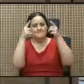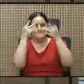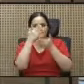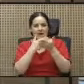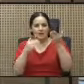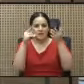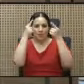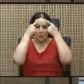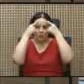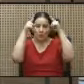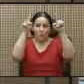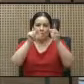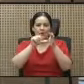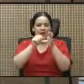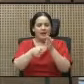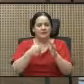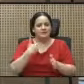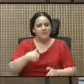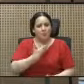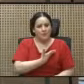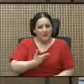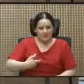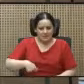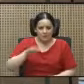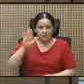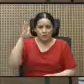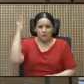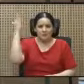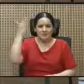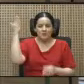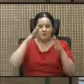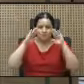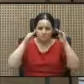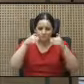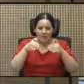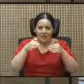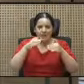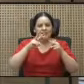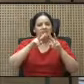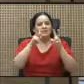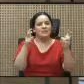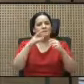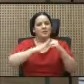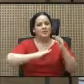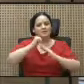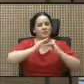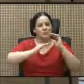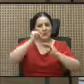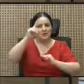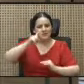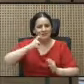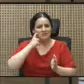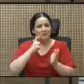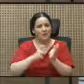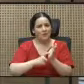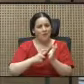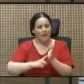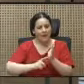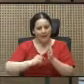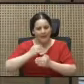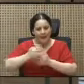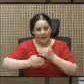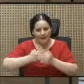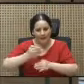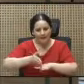presidente en su discurso se centran en tema de infraestructura y hay que reconocer el avance que se ha tenido en el tema.